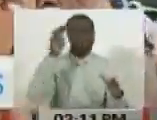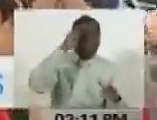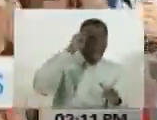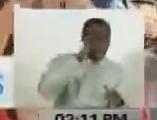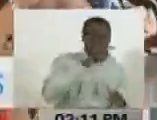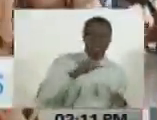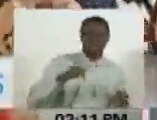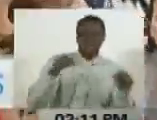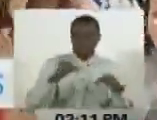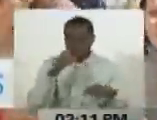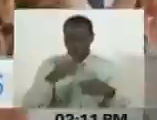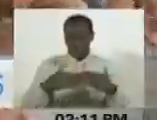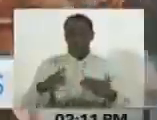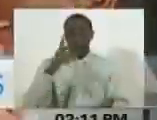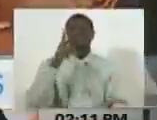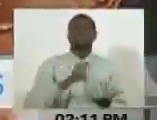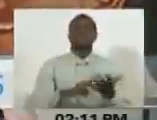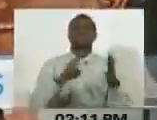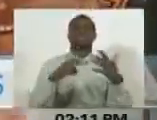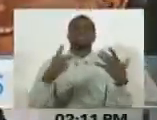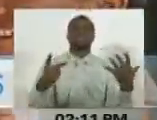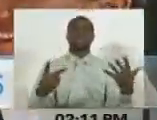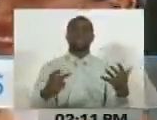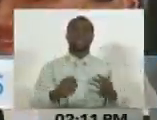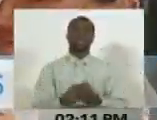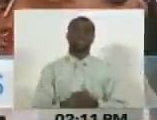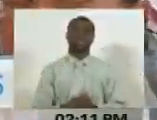año 2017.